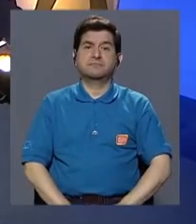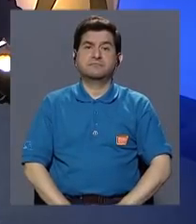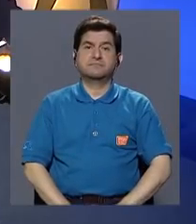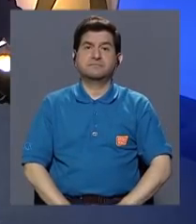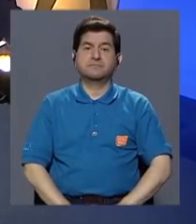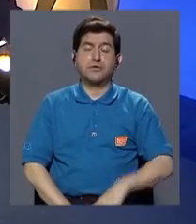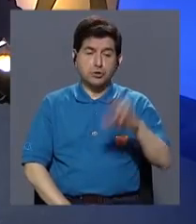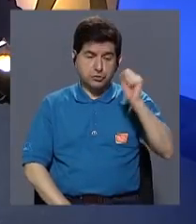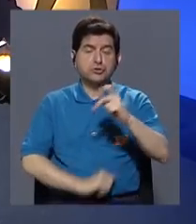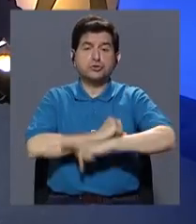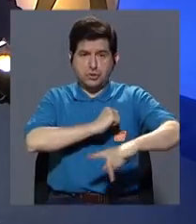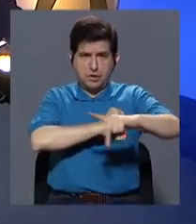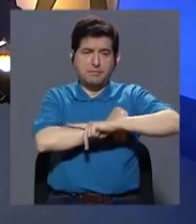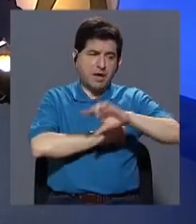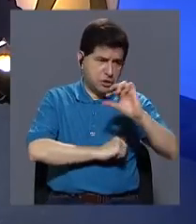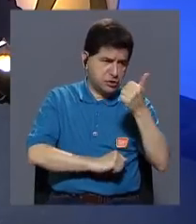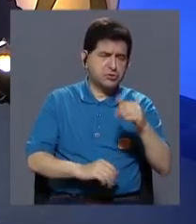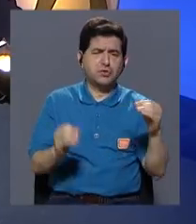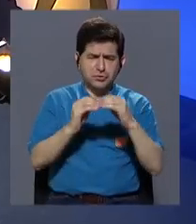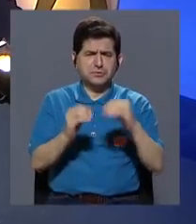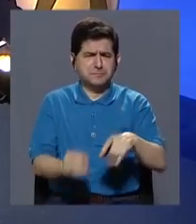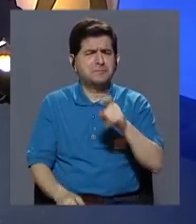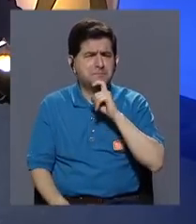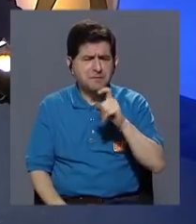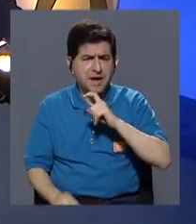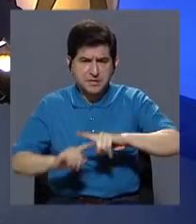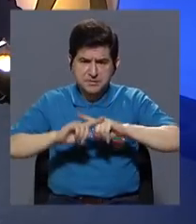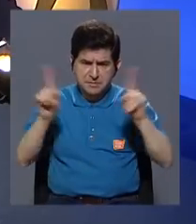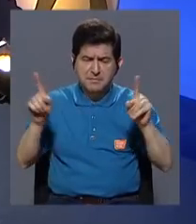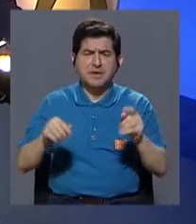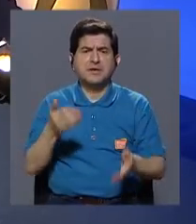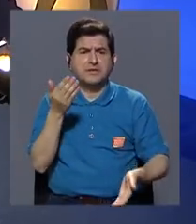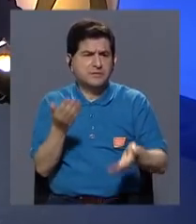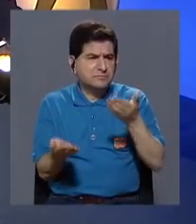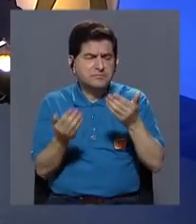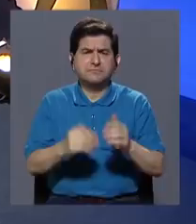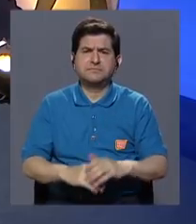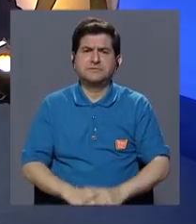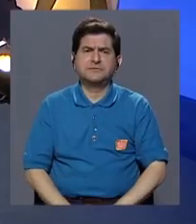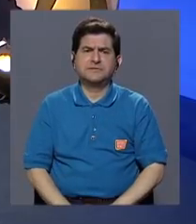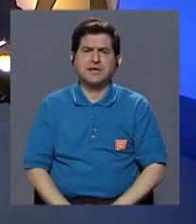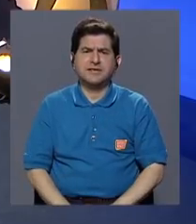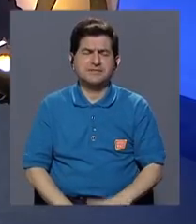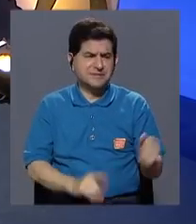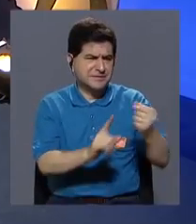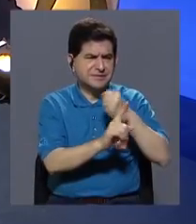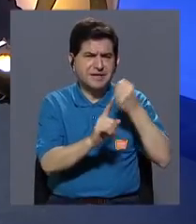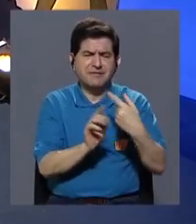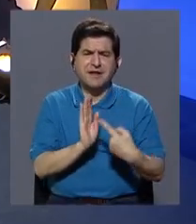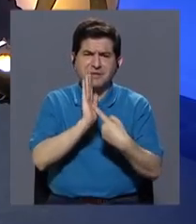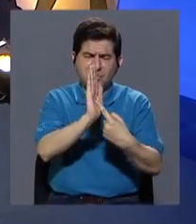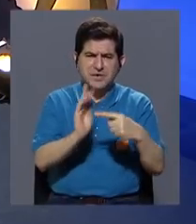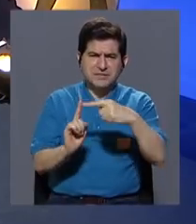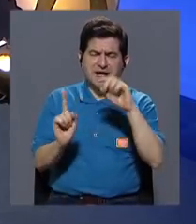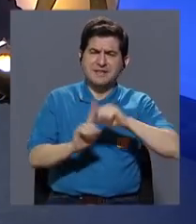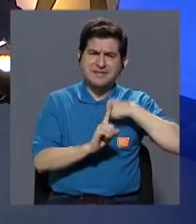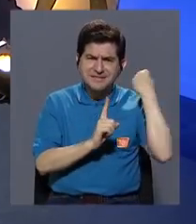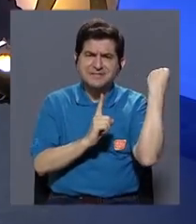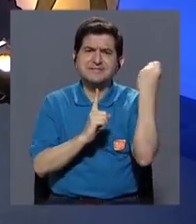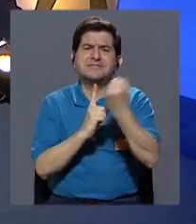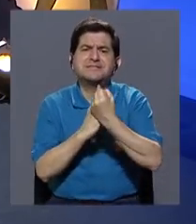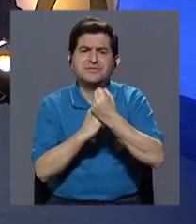bueno si hay países más fuerte y demás pero si hay como pero esa ganancia se demuestra a partir de las